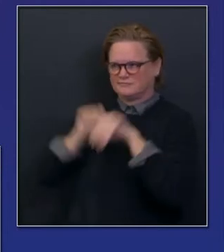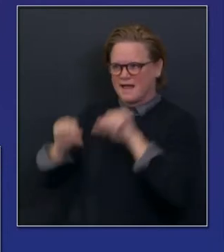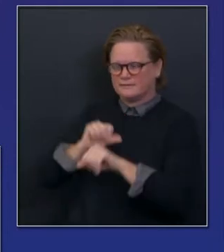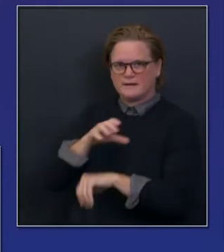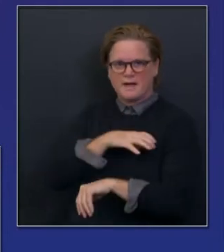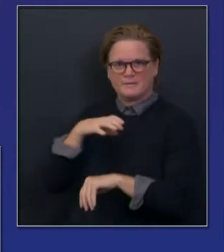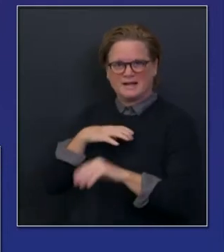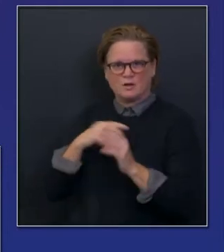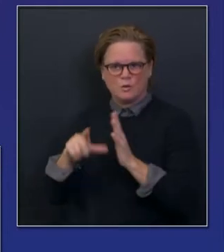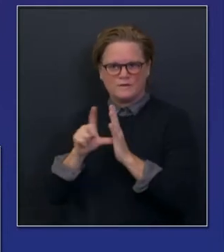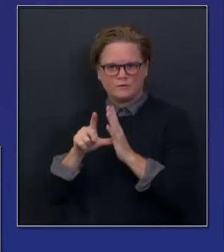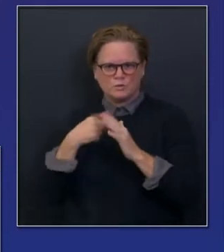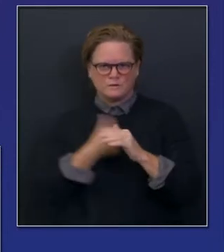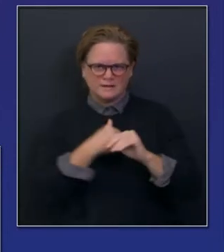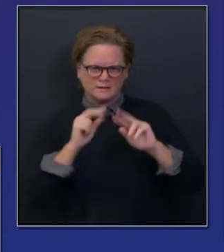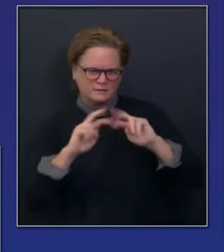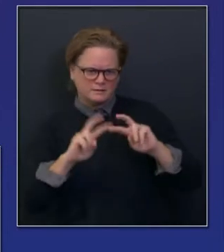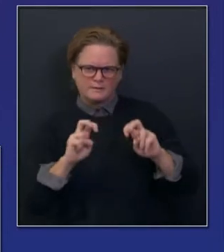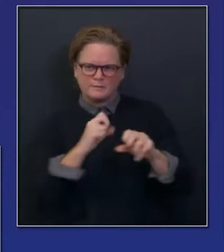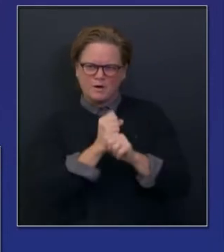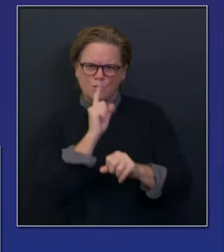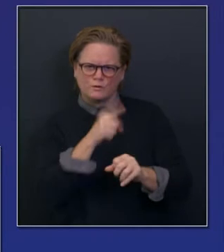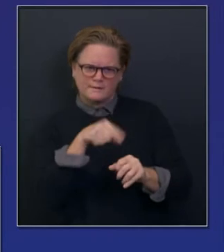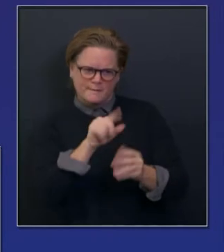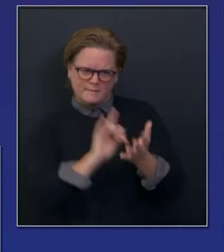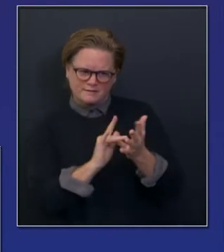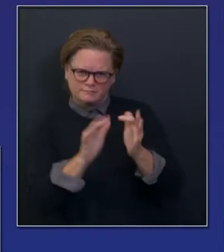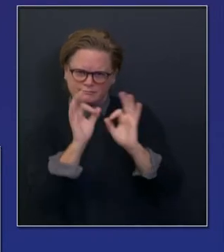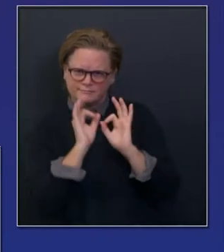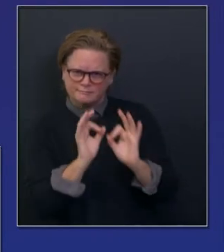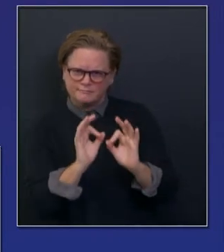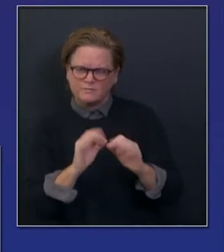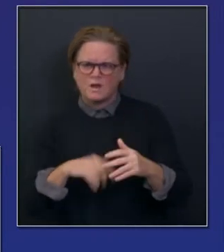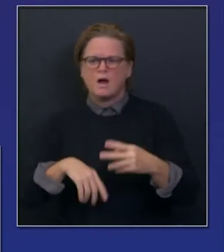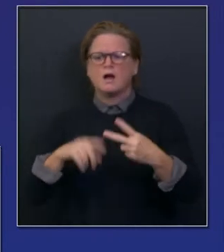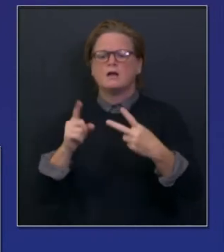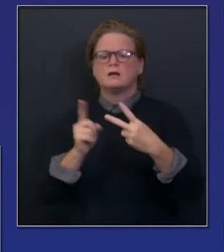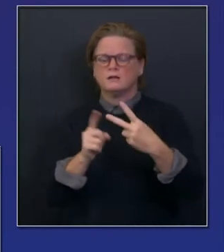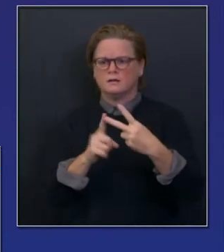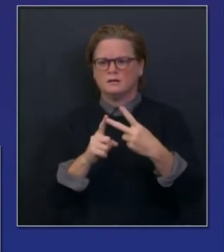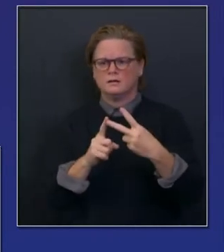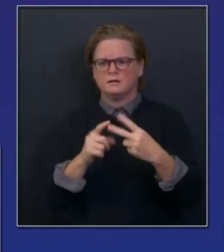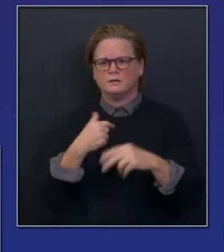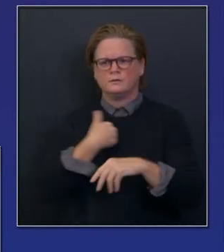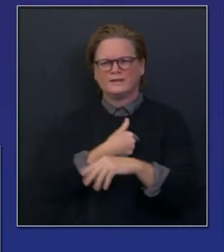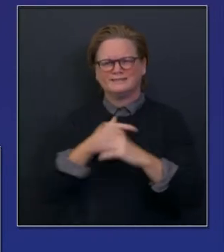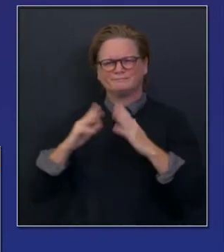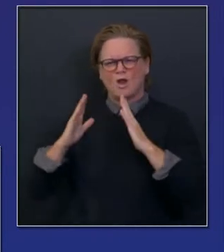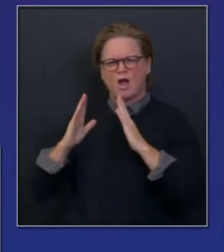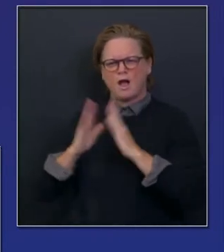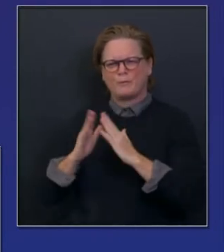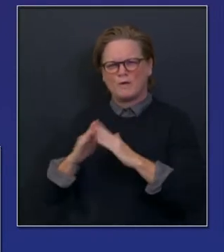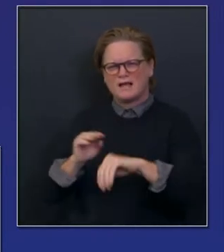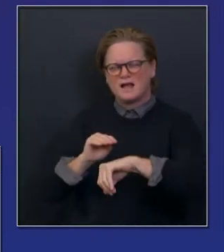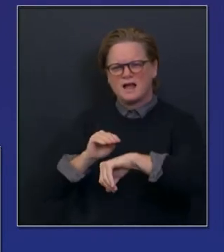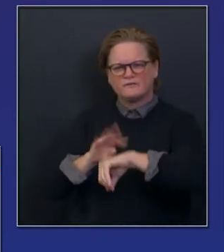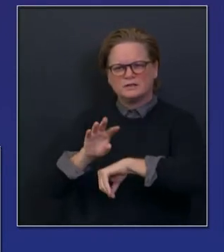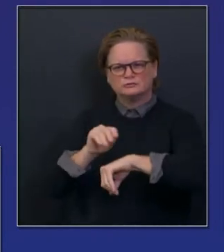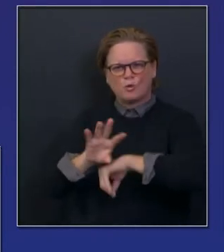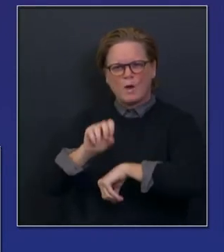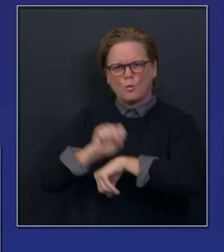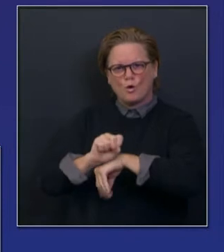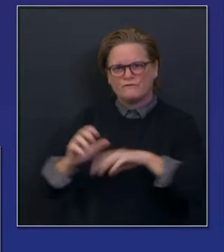también establecimos dos comités adicionales, el comité para dictar pautas y el comité